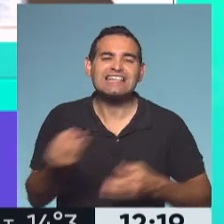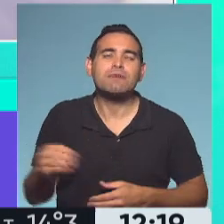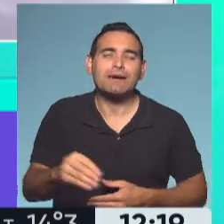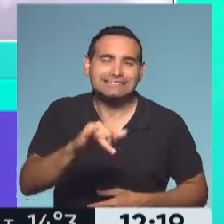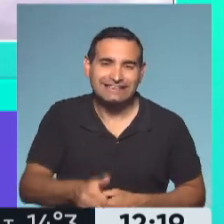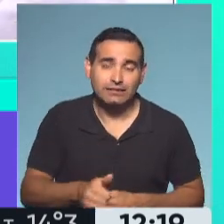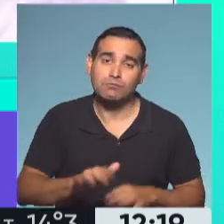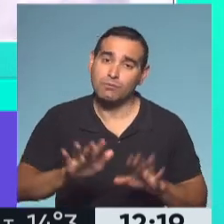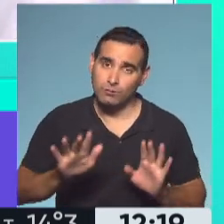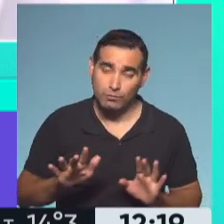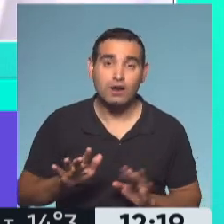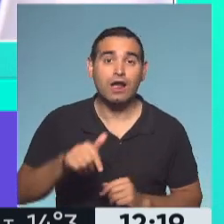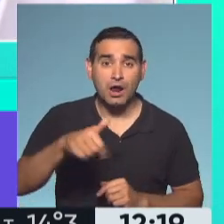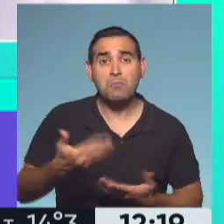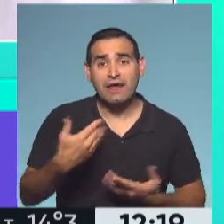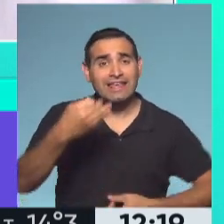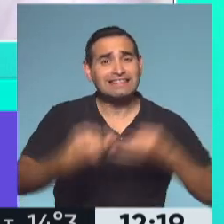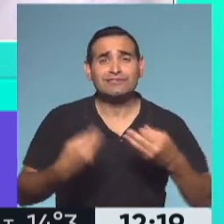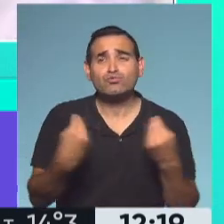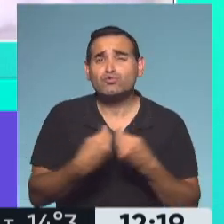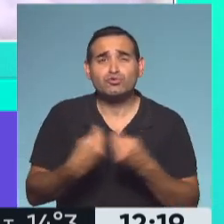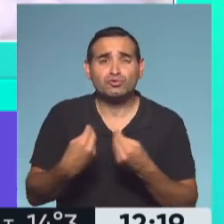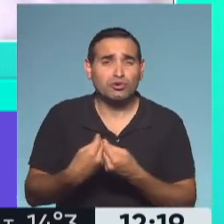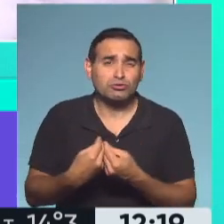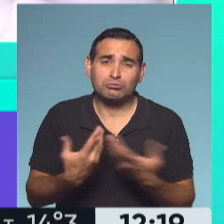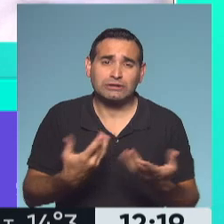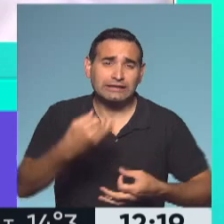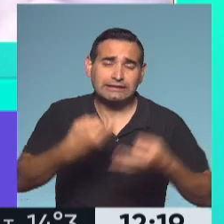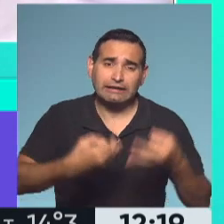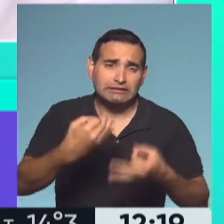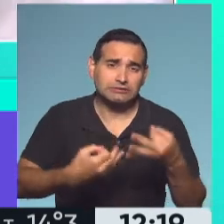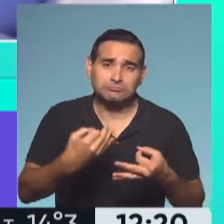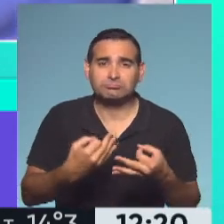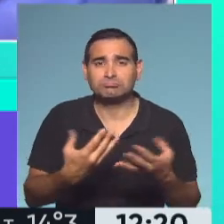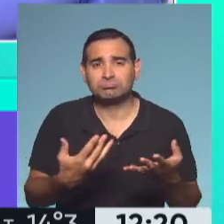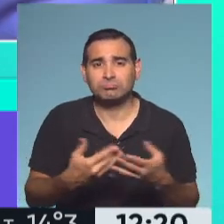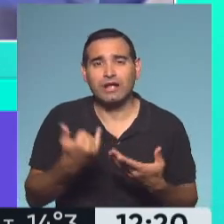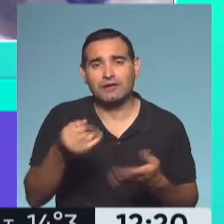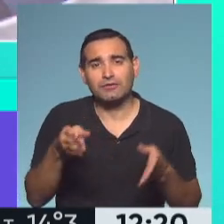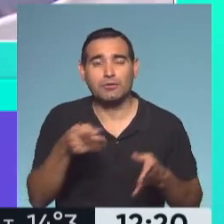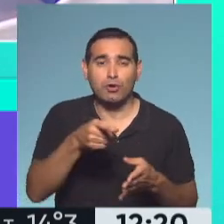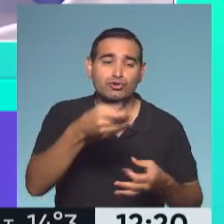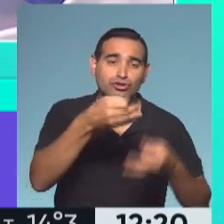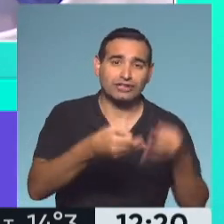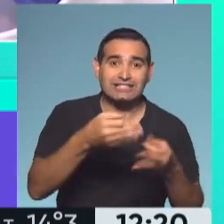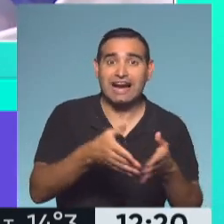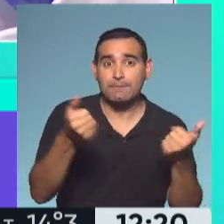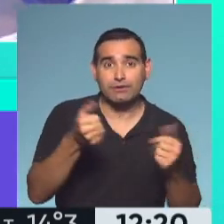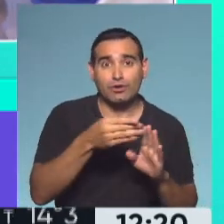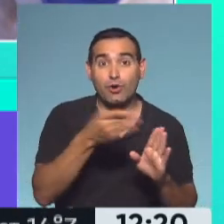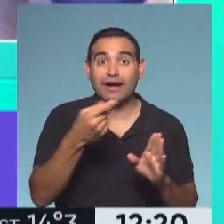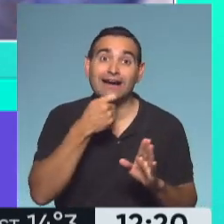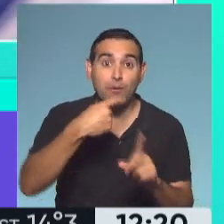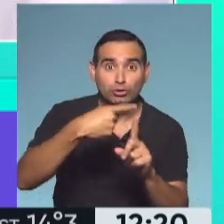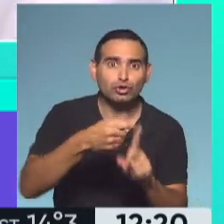Ahora, podemos testear muchísimo, siempre en un testeo, digamos, hay como un margen entre que vos haces un test rápido, si te da